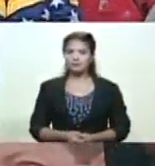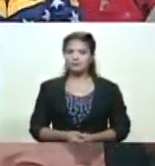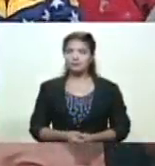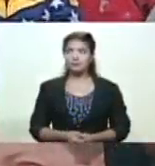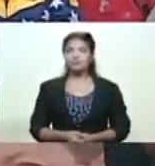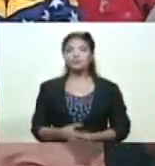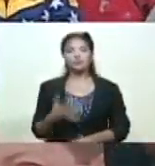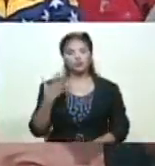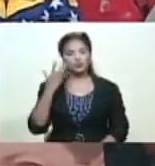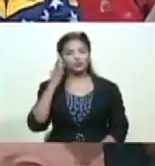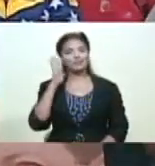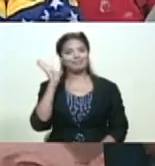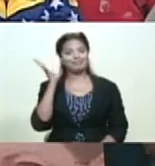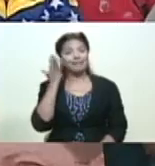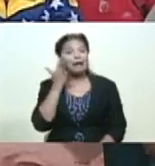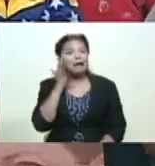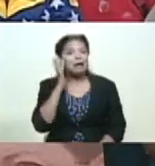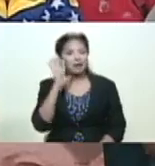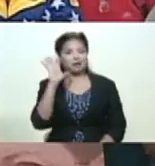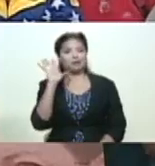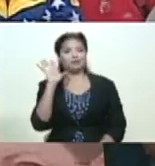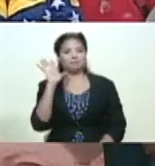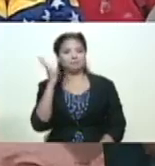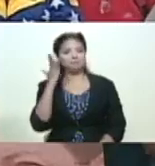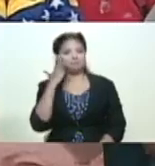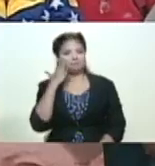Yo creo saber por qué.